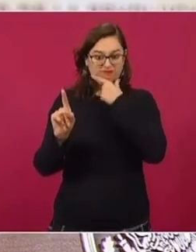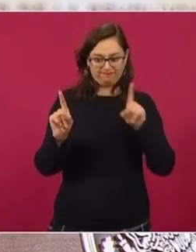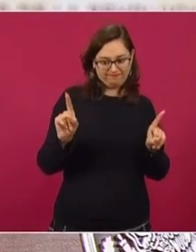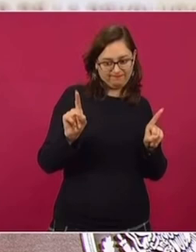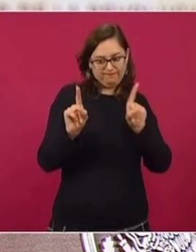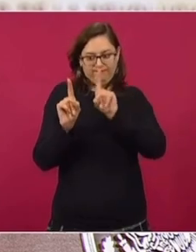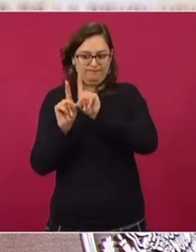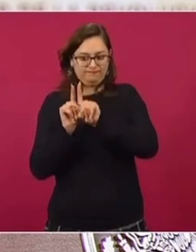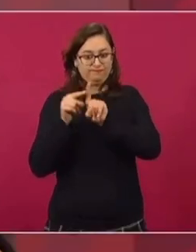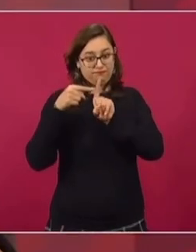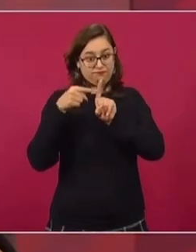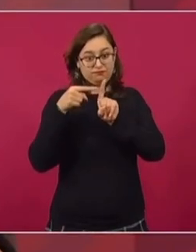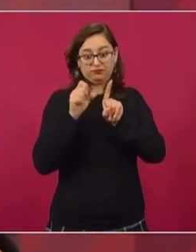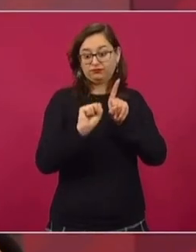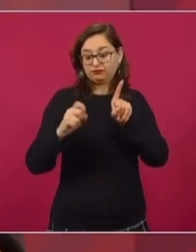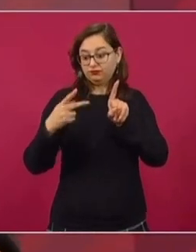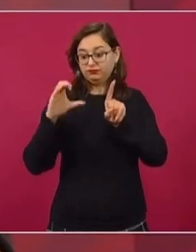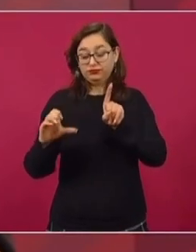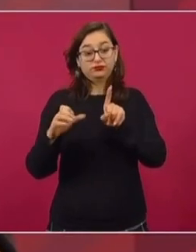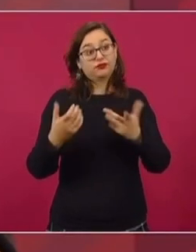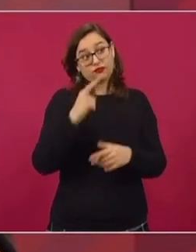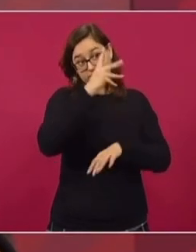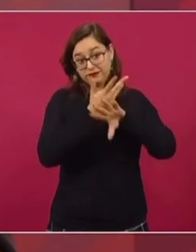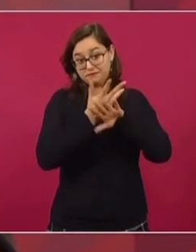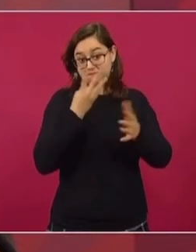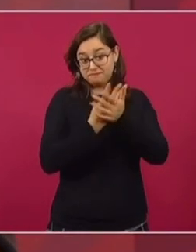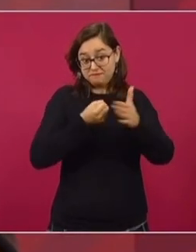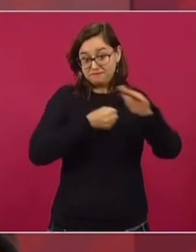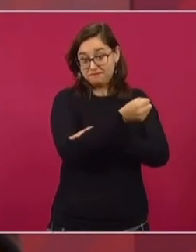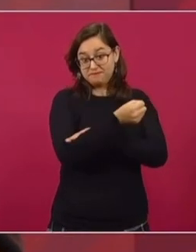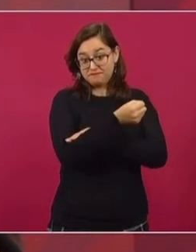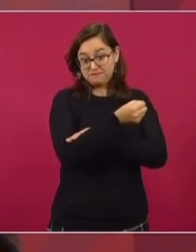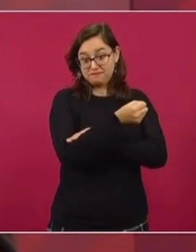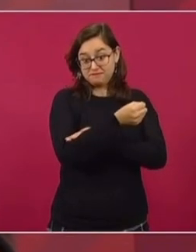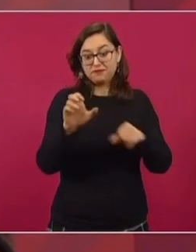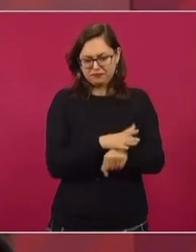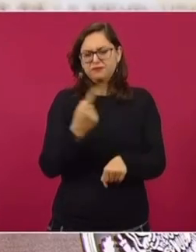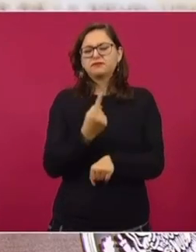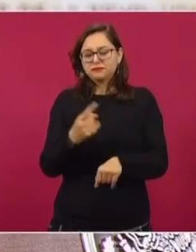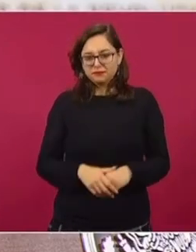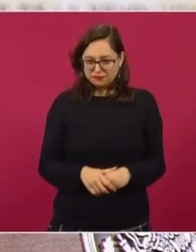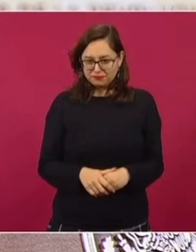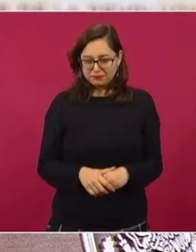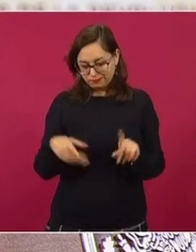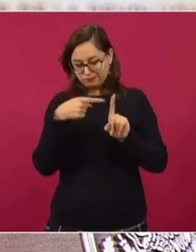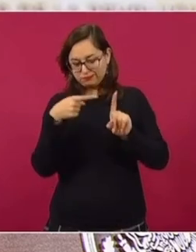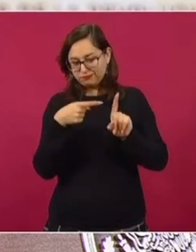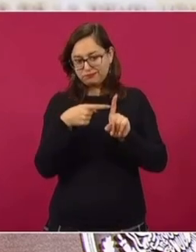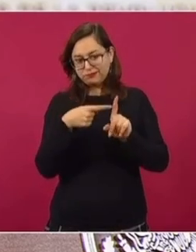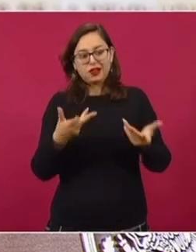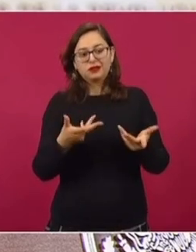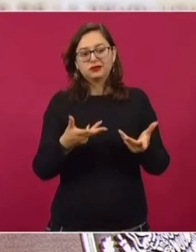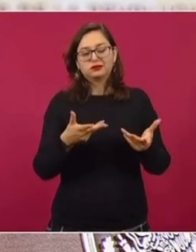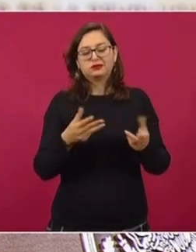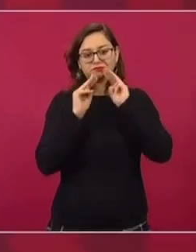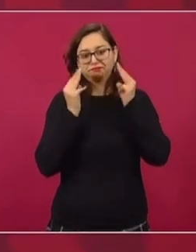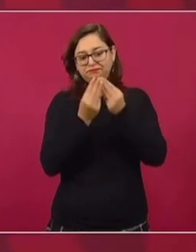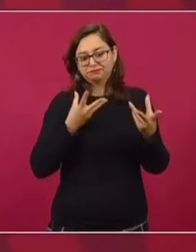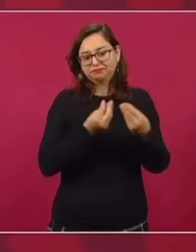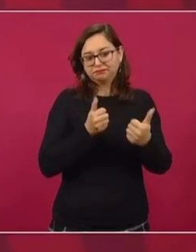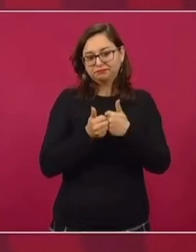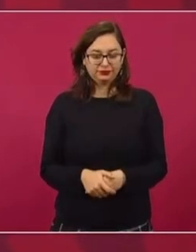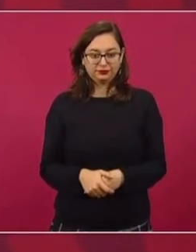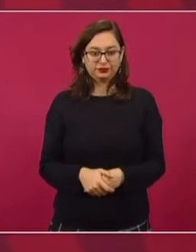el secretario de Seguridad Pública, esté en la cárcel, acusado de proteger a un grupo de la delincuencia